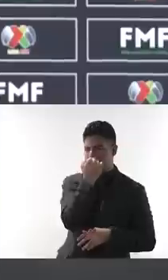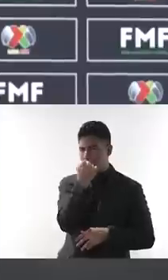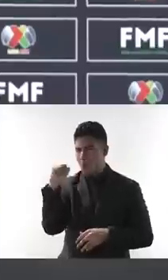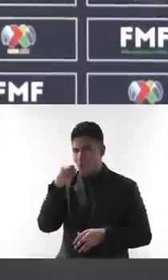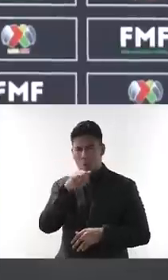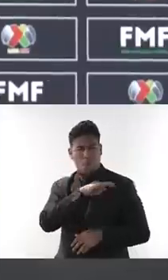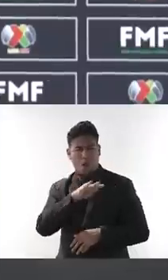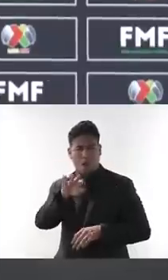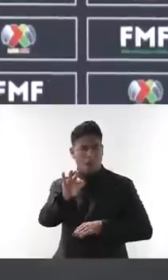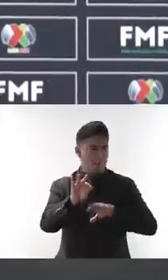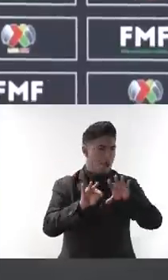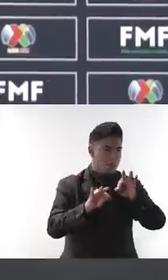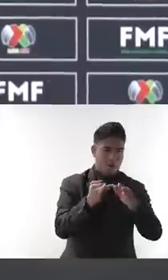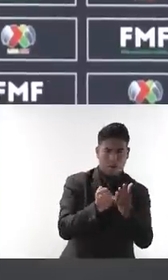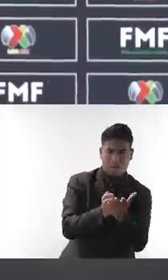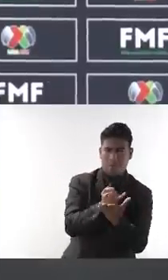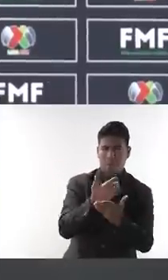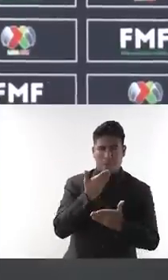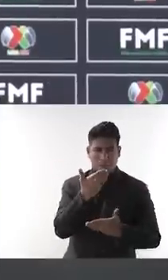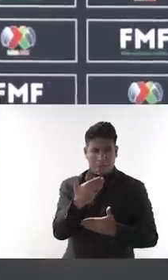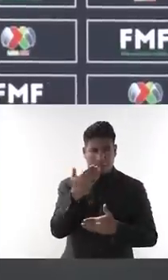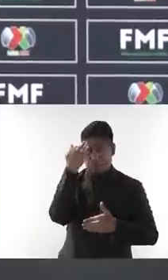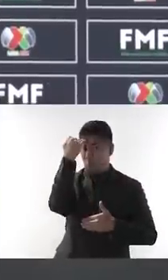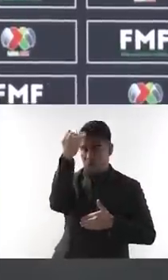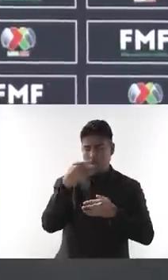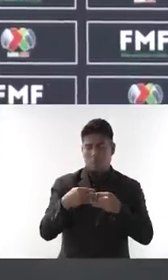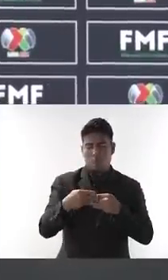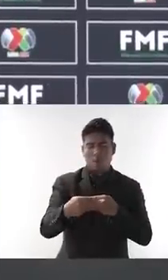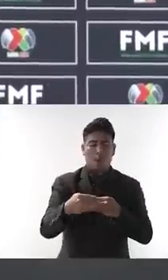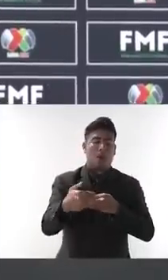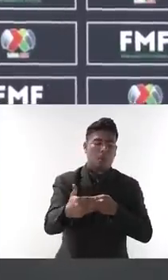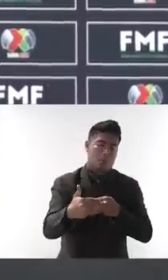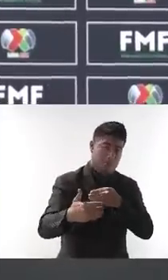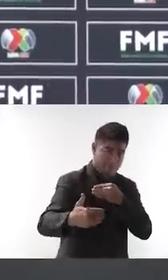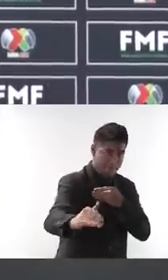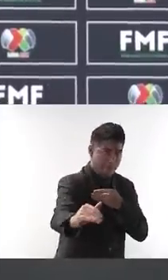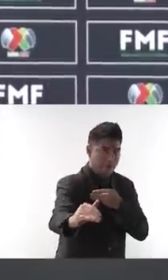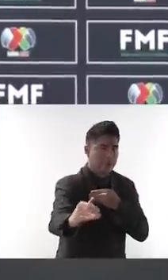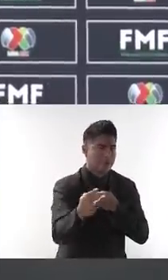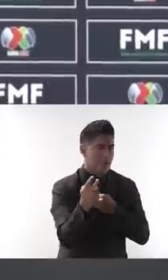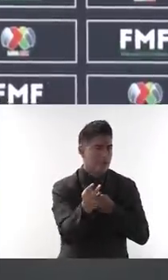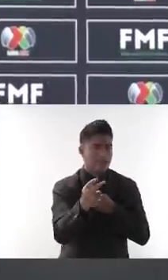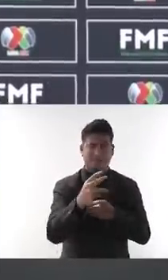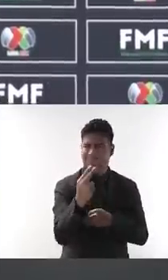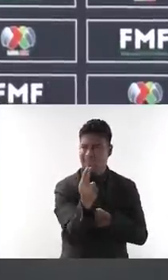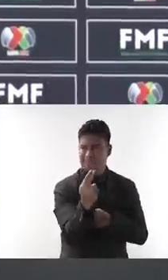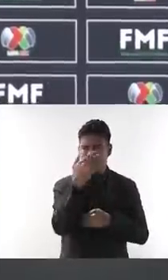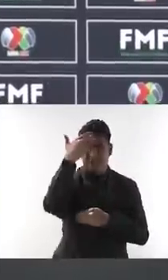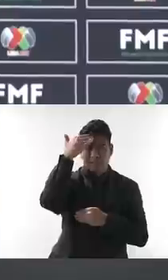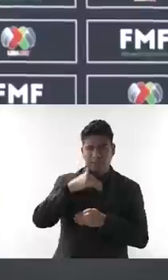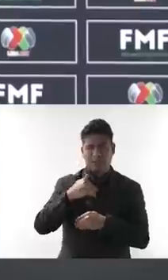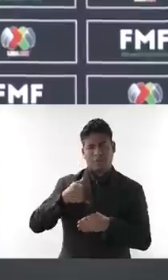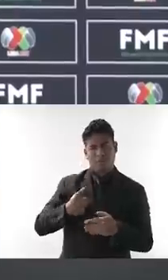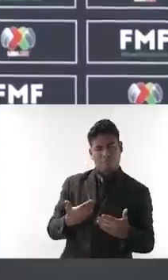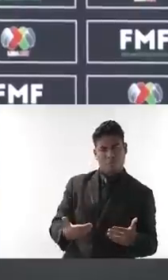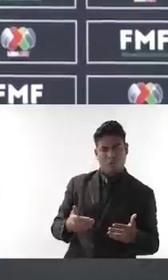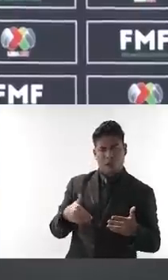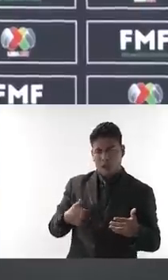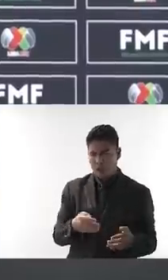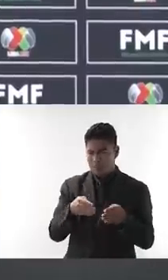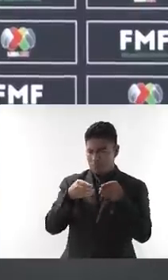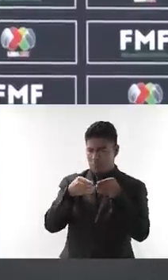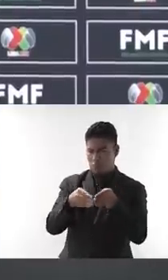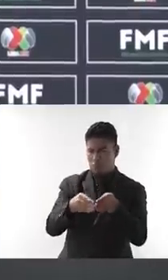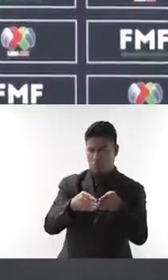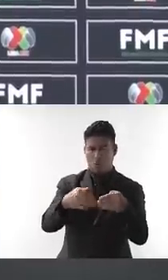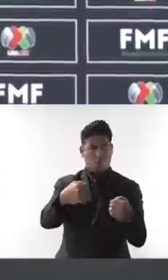plazo, a mediano y a largo plazo. Tendremos diferentes momentos como para saber si el barco va en buen sentido. Cada uno de